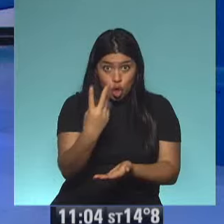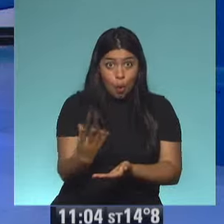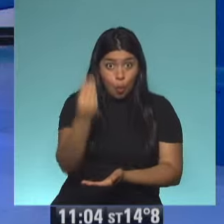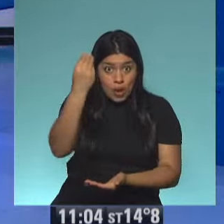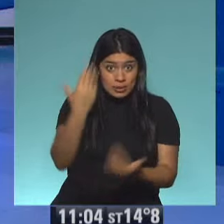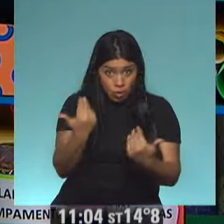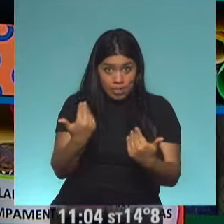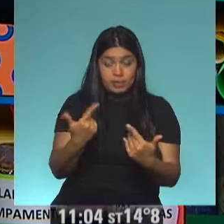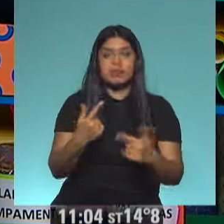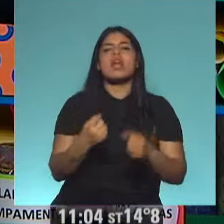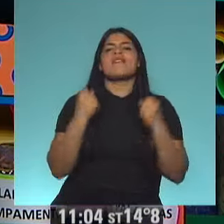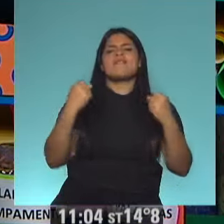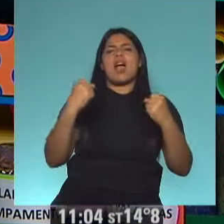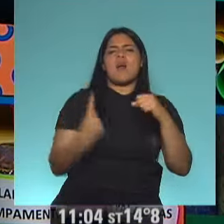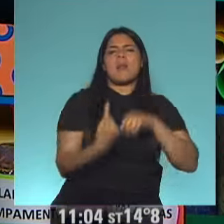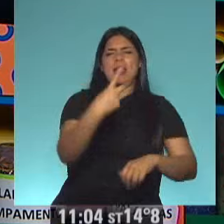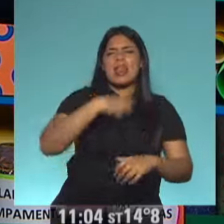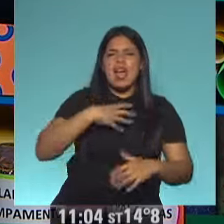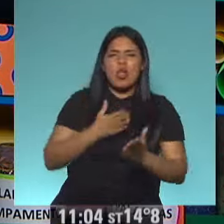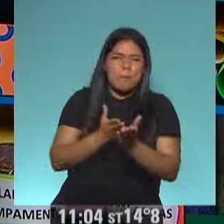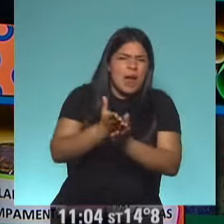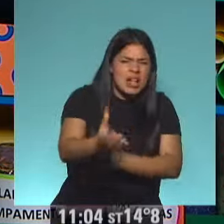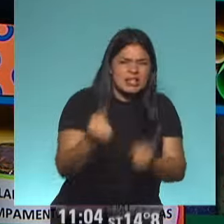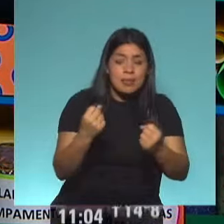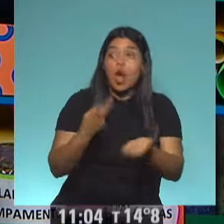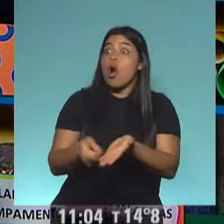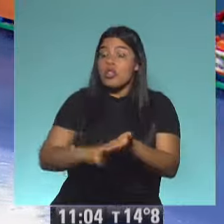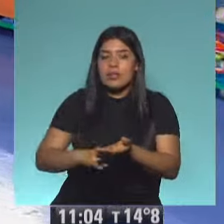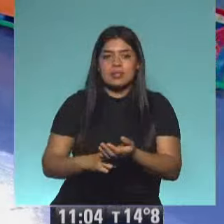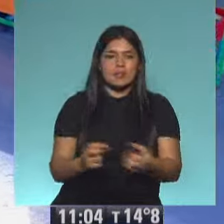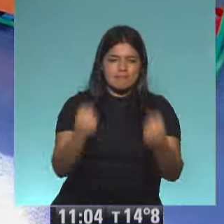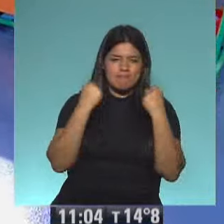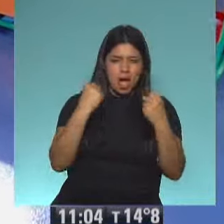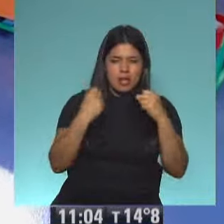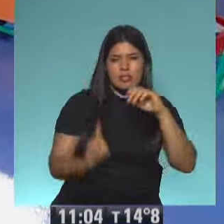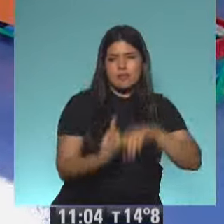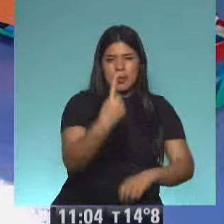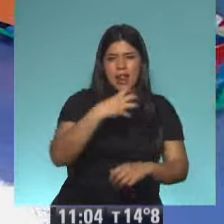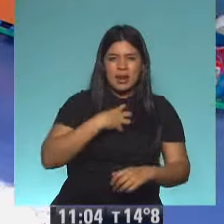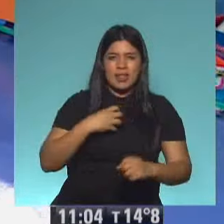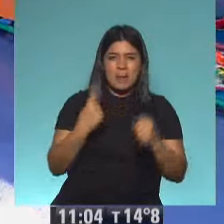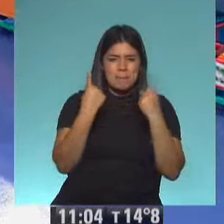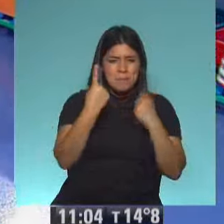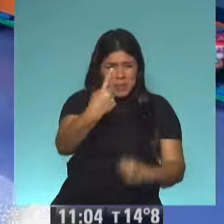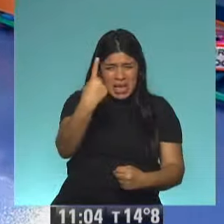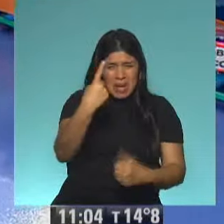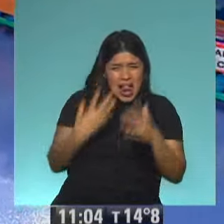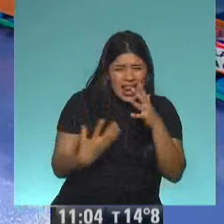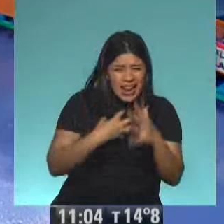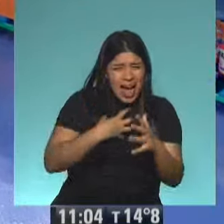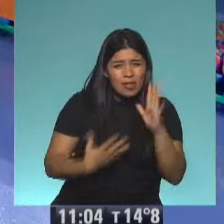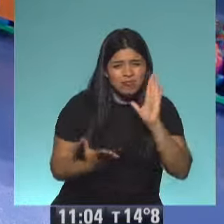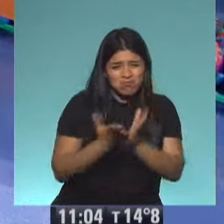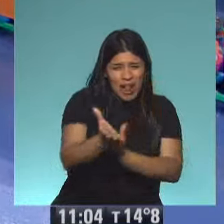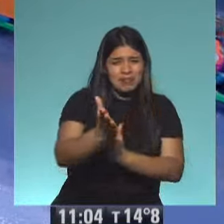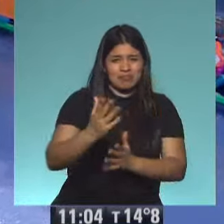que aguante para siempre primer grado. ¡Otra vez! Y que aguante para siempre primer grado.